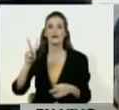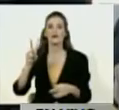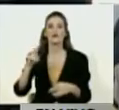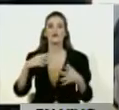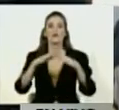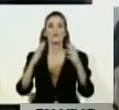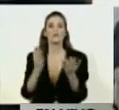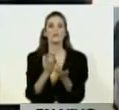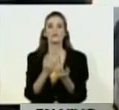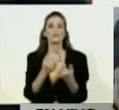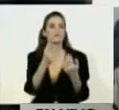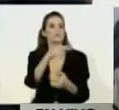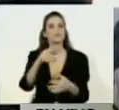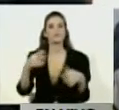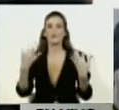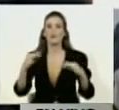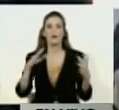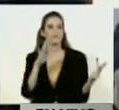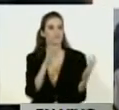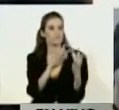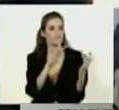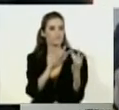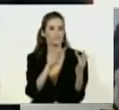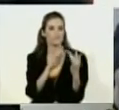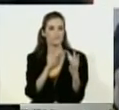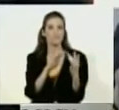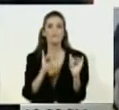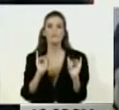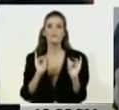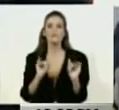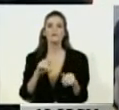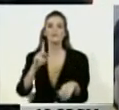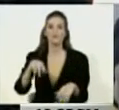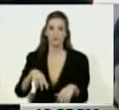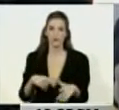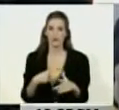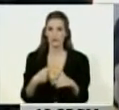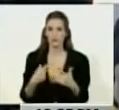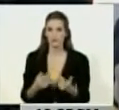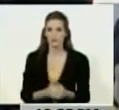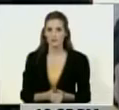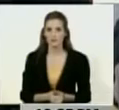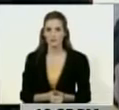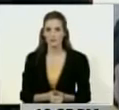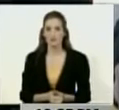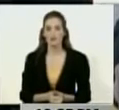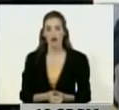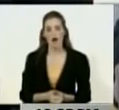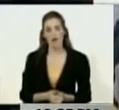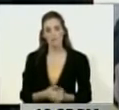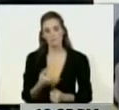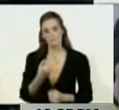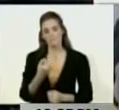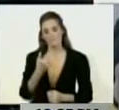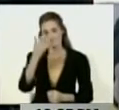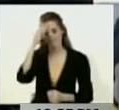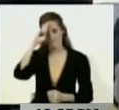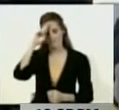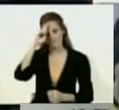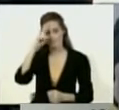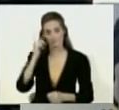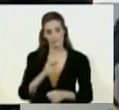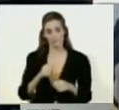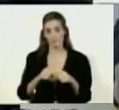civil de manera más directa, y debido a eso prácticamente entonces él se convenció que efectivamente tenía que